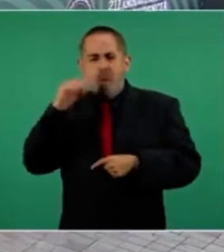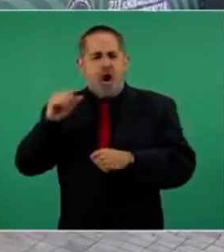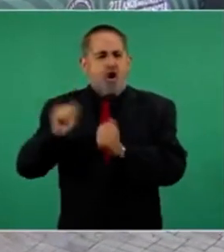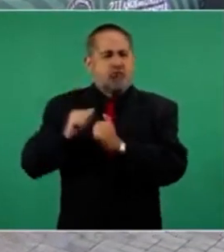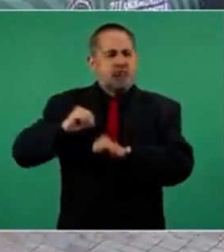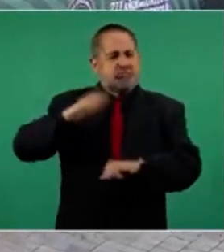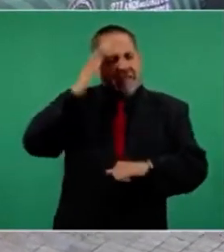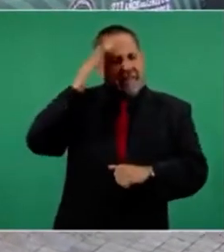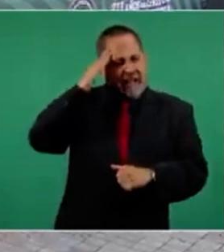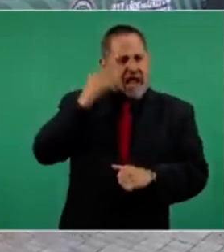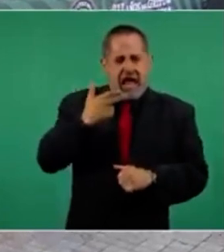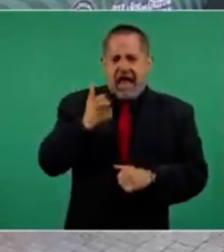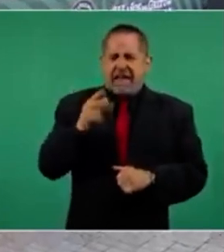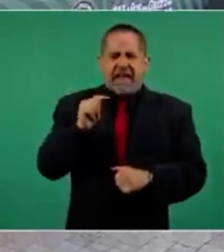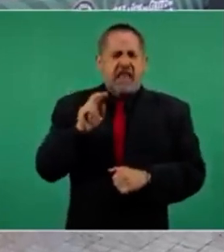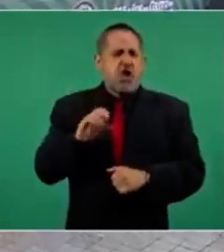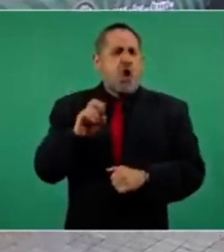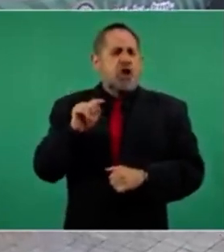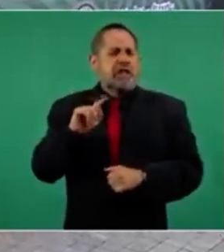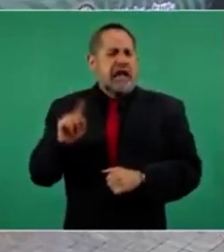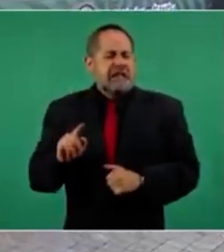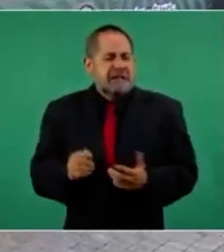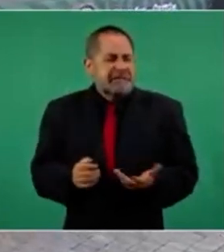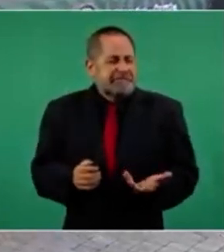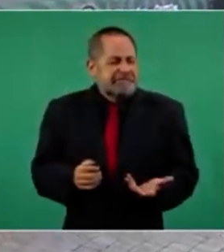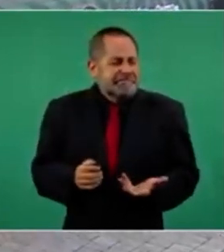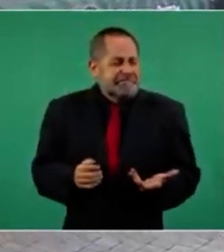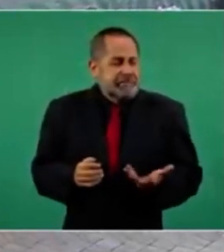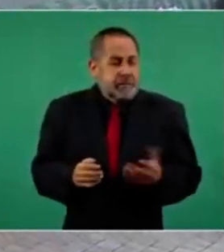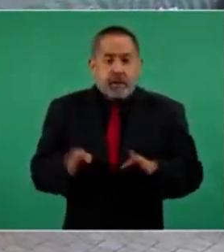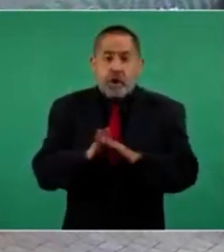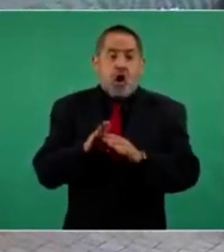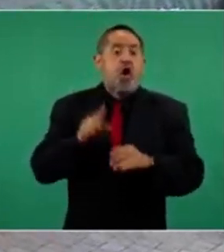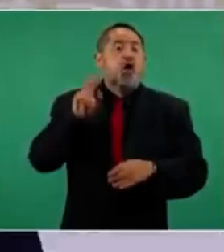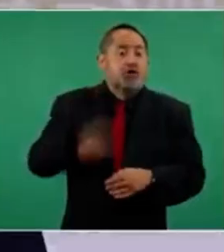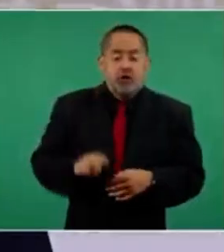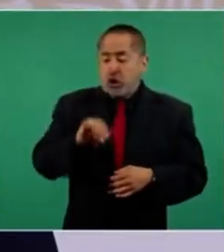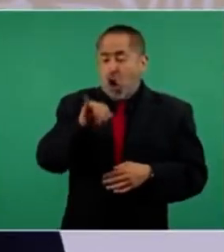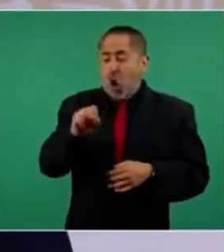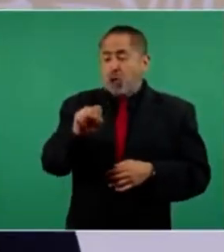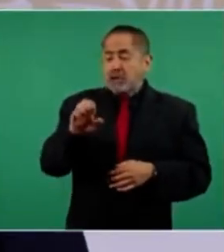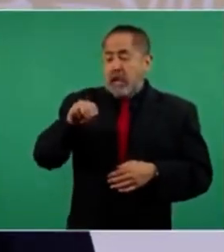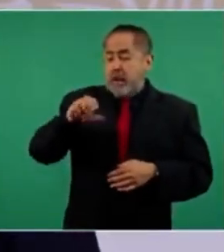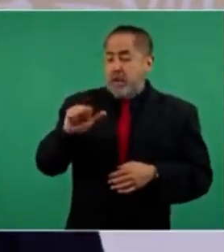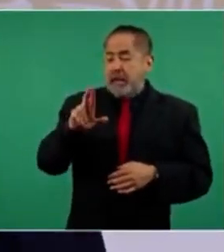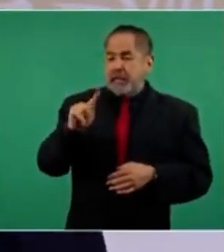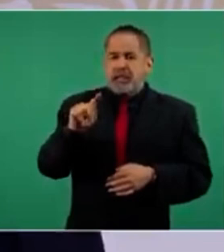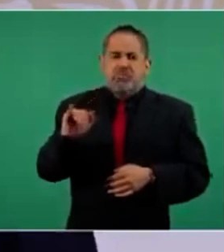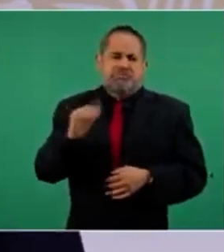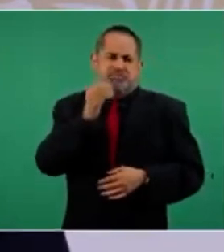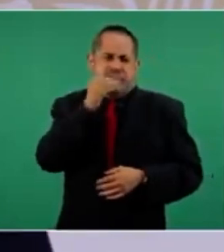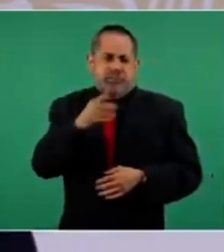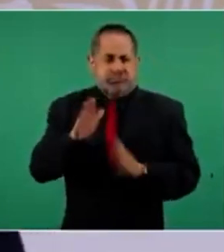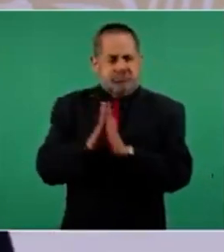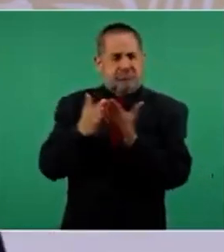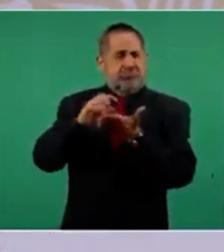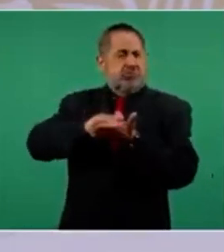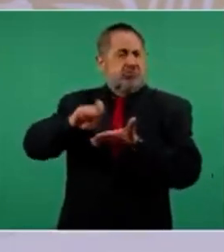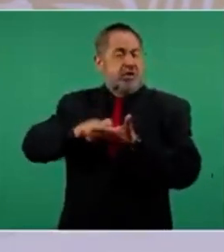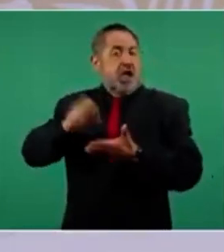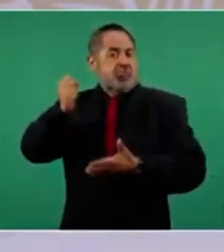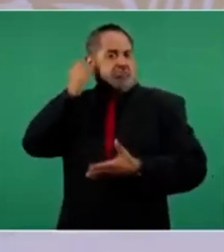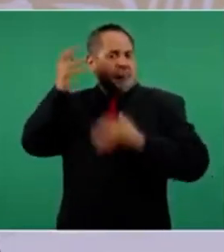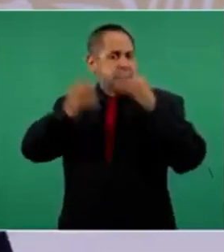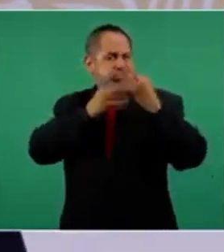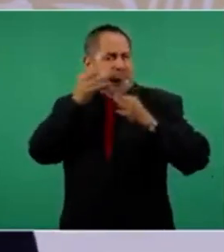Cortés. Pero nadie nos diría más de México que José Martí. Cito fragmentos de su memorable discurso pronunciado